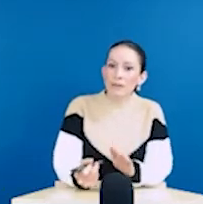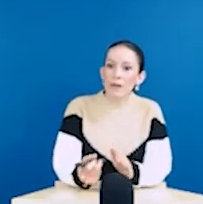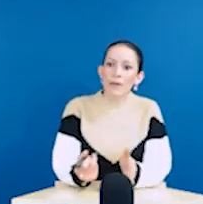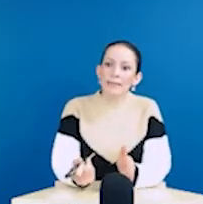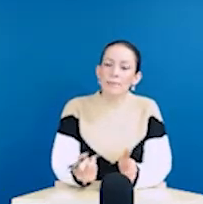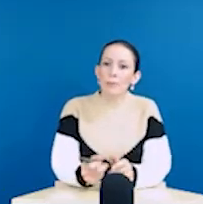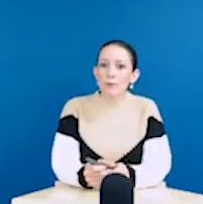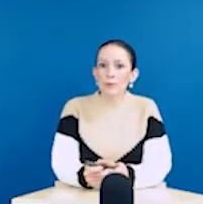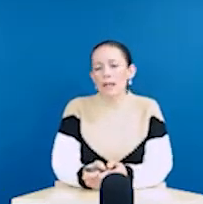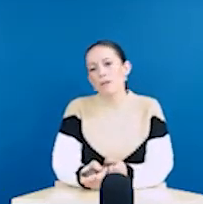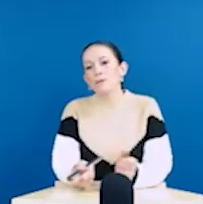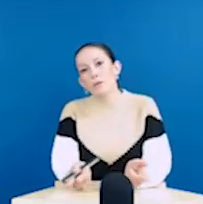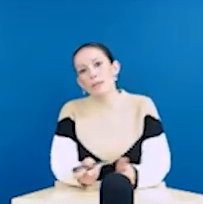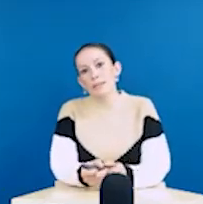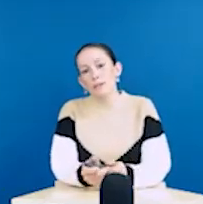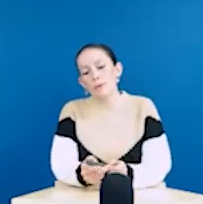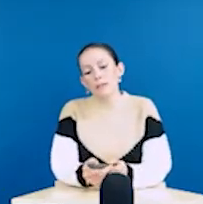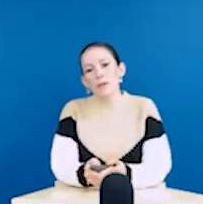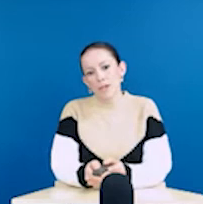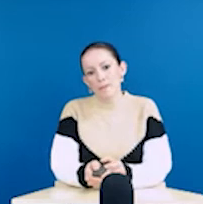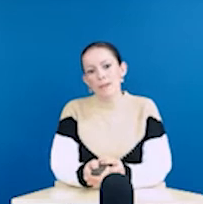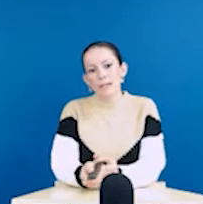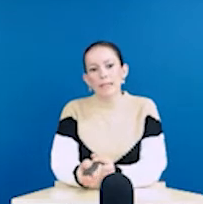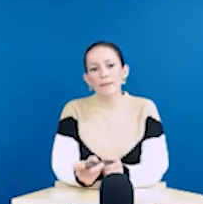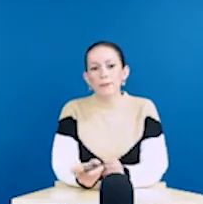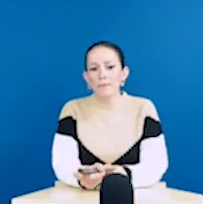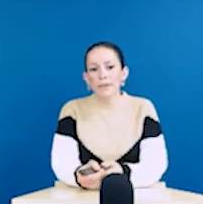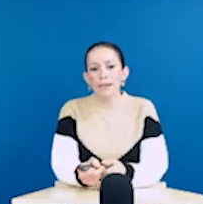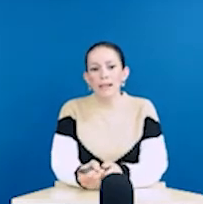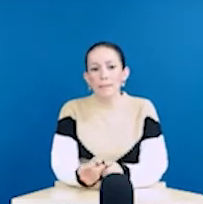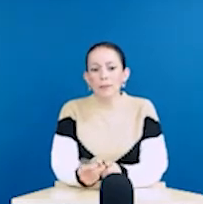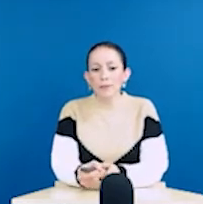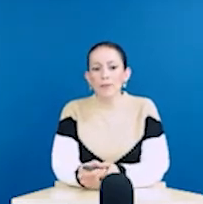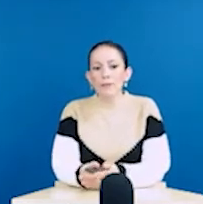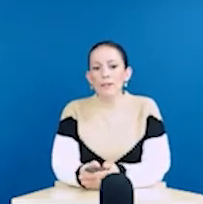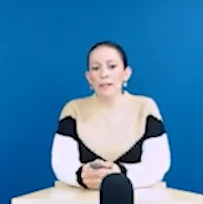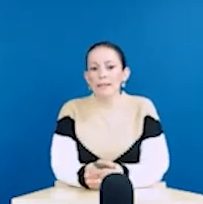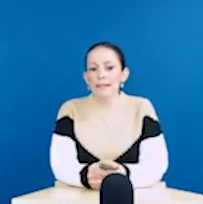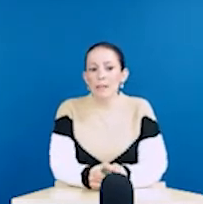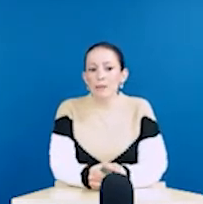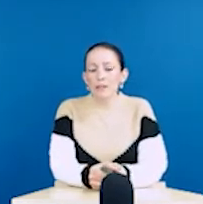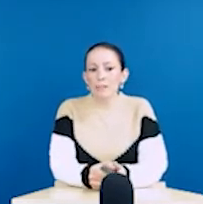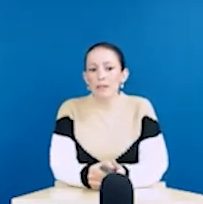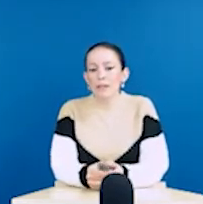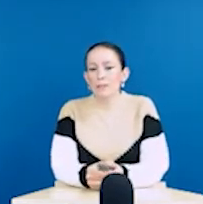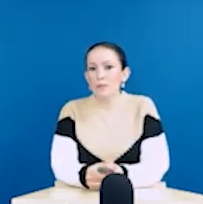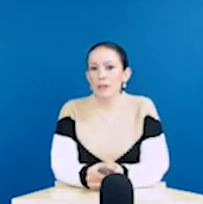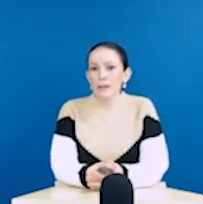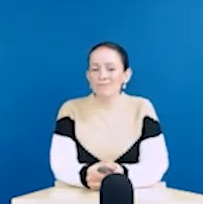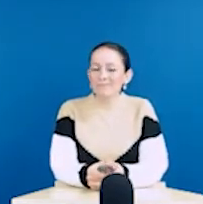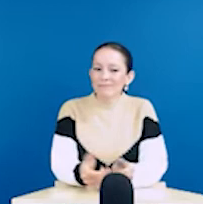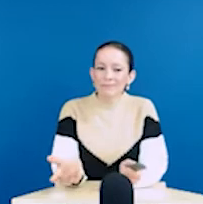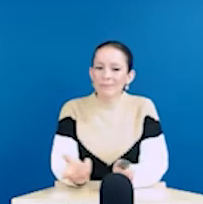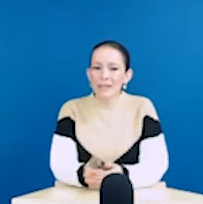un resultado casi proporcional, un 50-50 lo llaman. ¿Listo? La deposición es algo que también